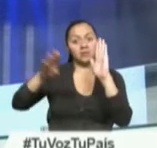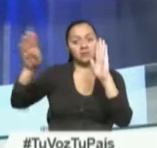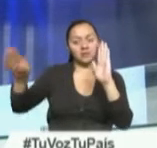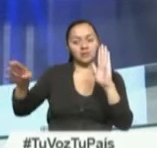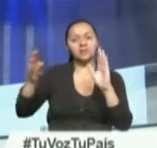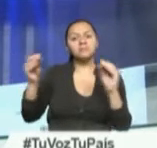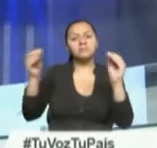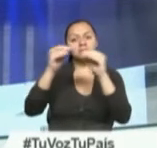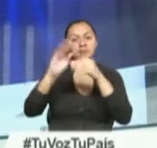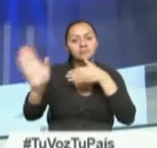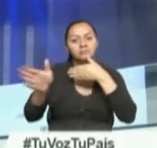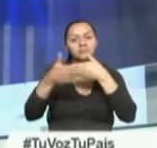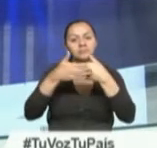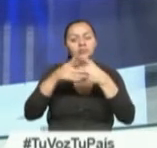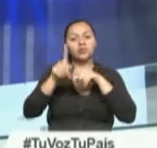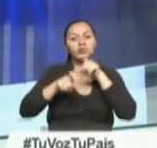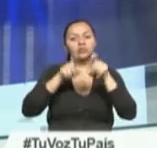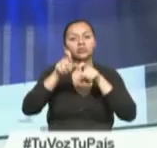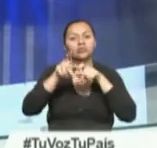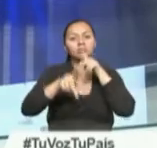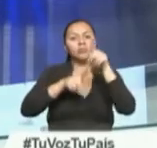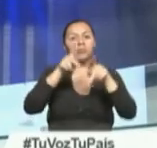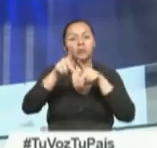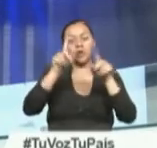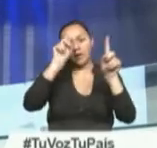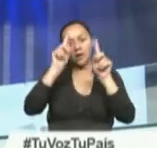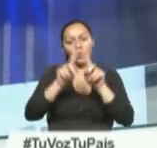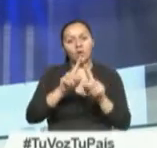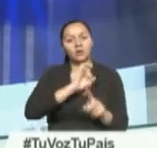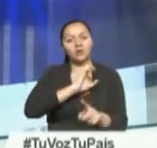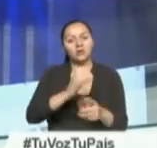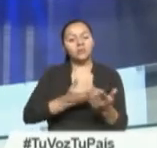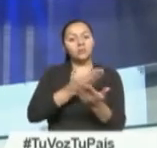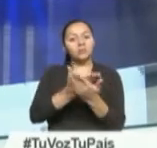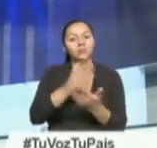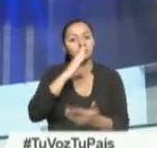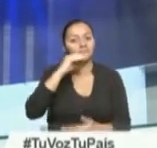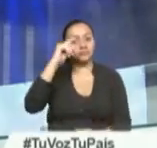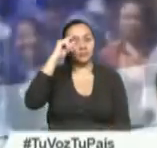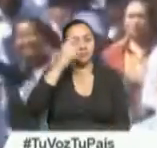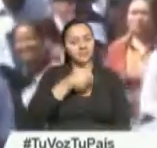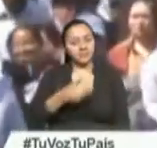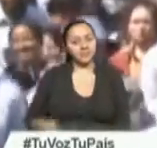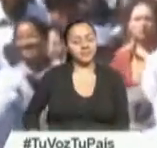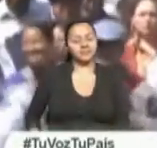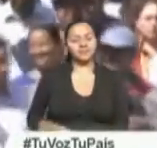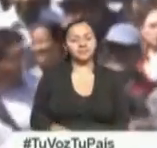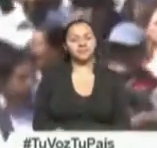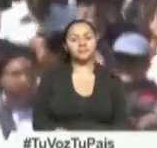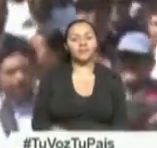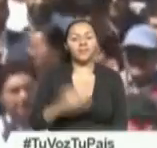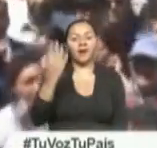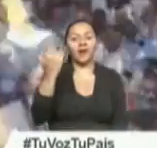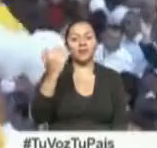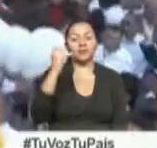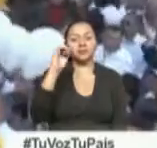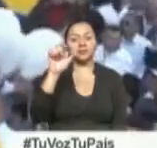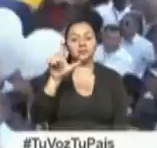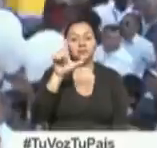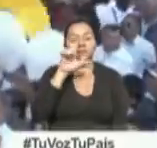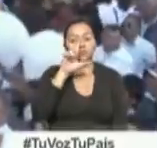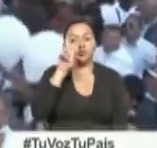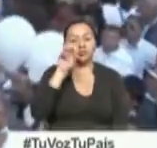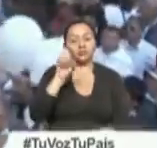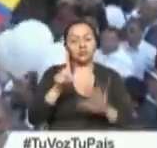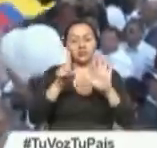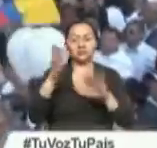popular sobre el pacto ético propuesto por el presidente de la República. El 14 de julio de